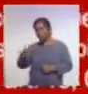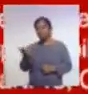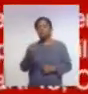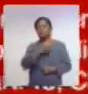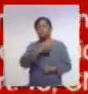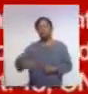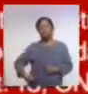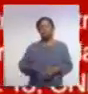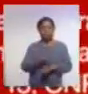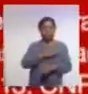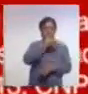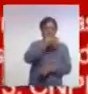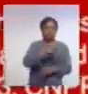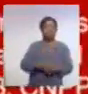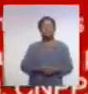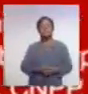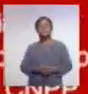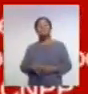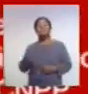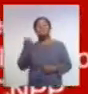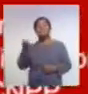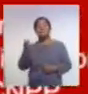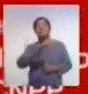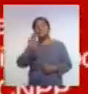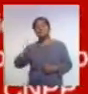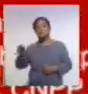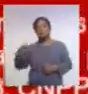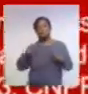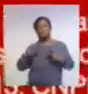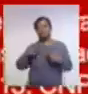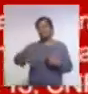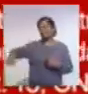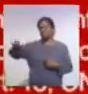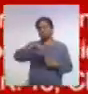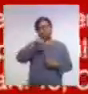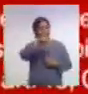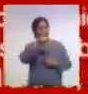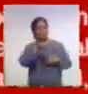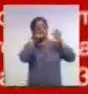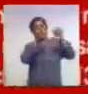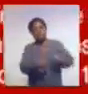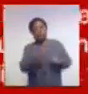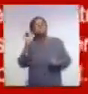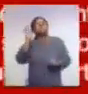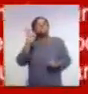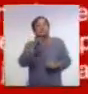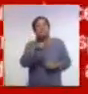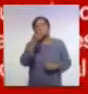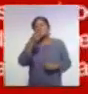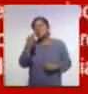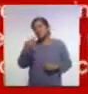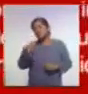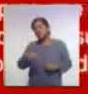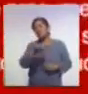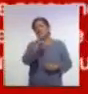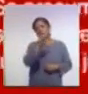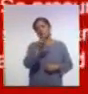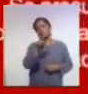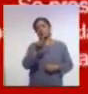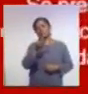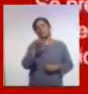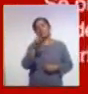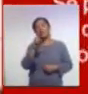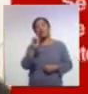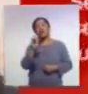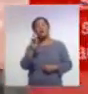municipio antecitado. Resultado del homicidio, varios pobladores de la región retuvieron al presunto responsable, quien dijo llamarse Salvador N., de 27 años